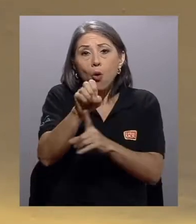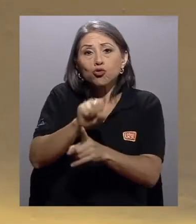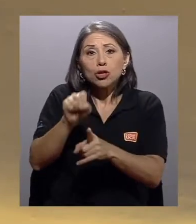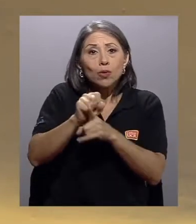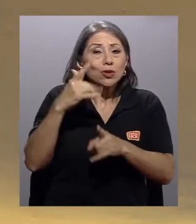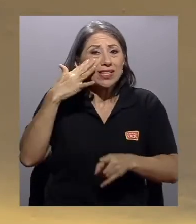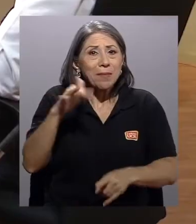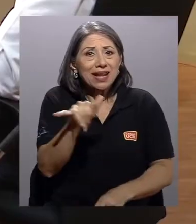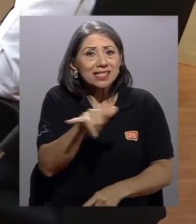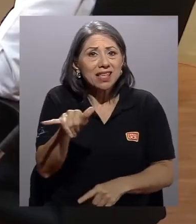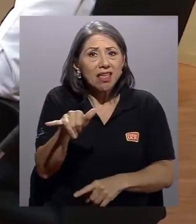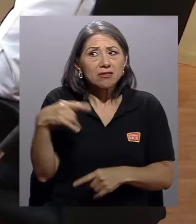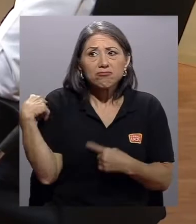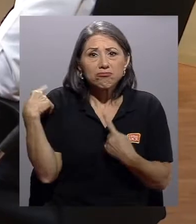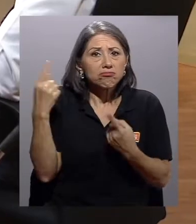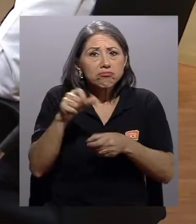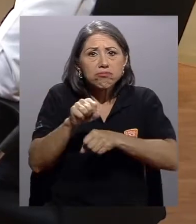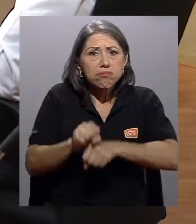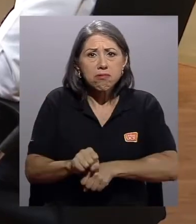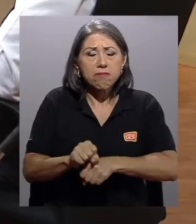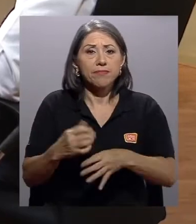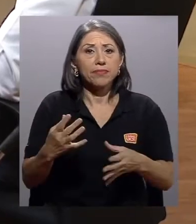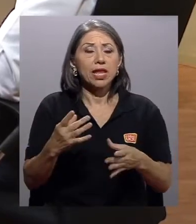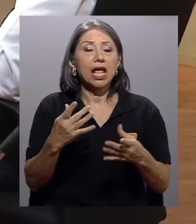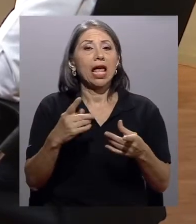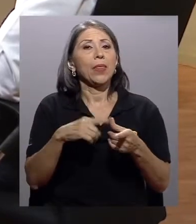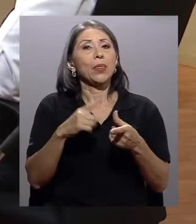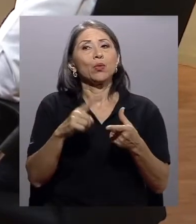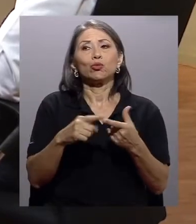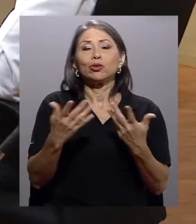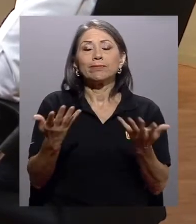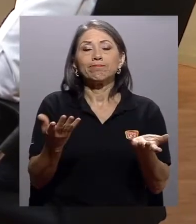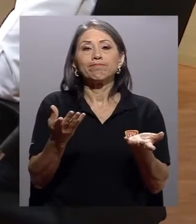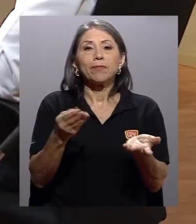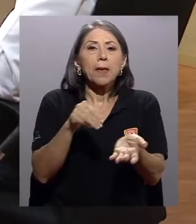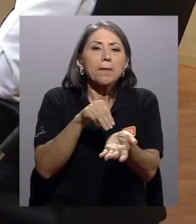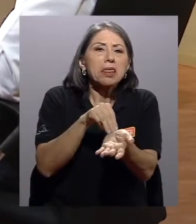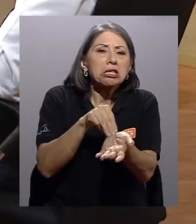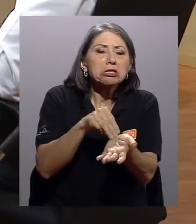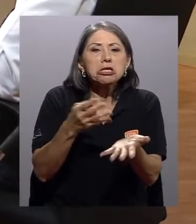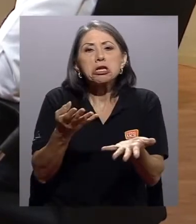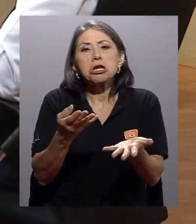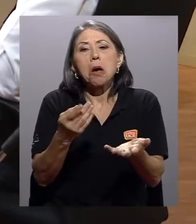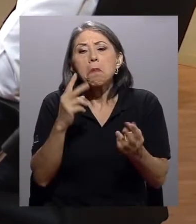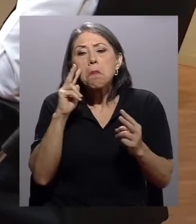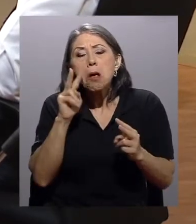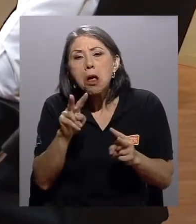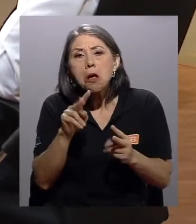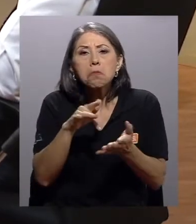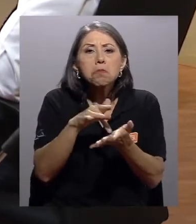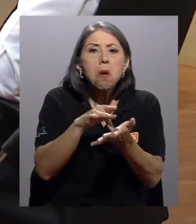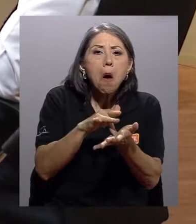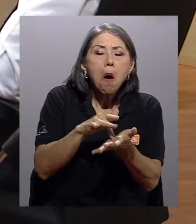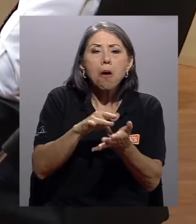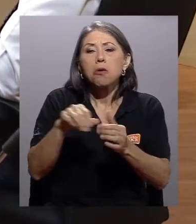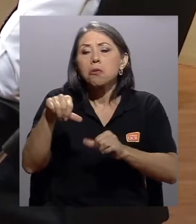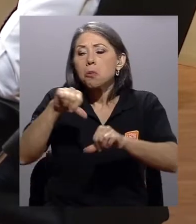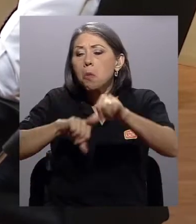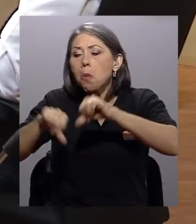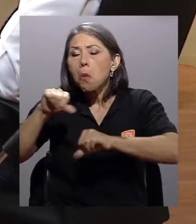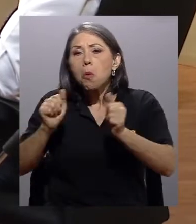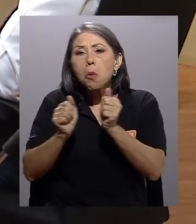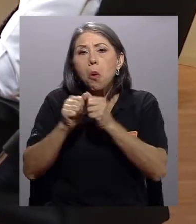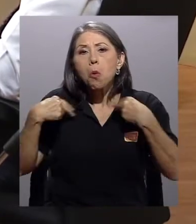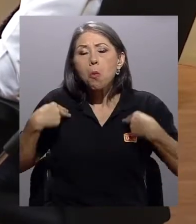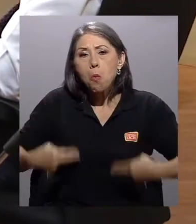situaciones similares. Entonces, la medicina comúnmente ve tratamientos o experimentación con